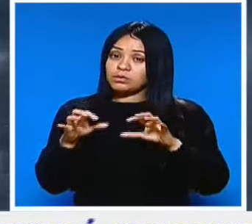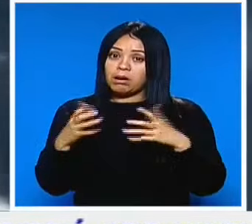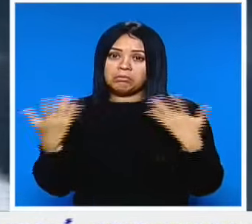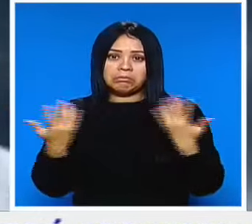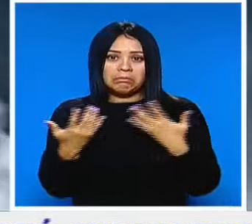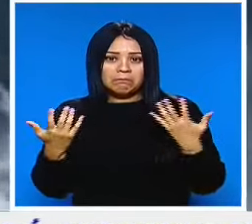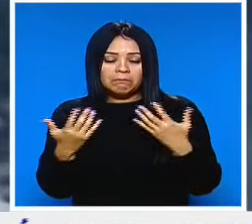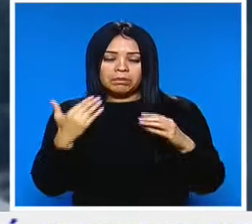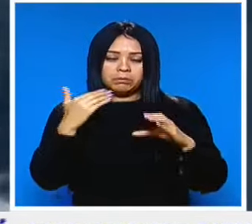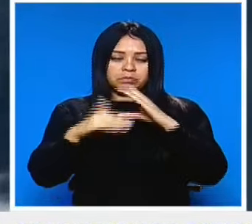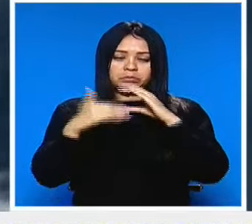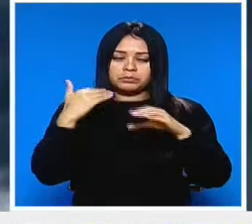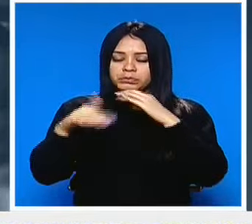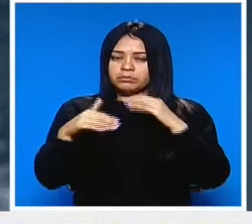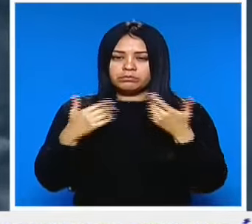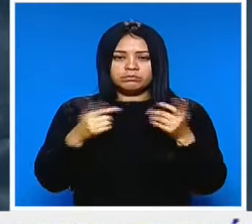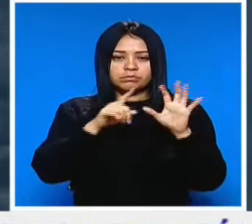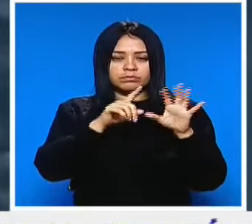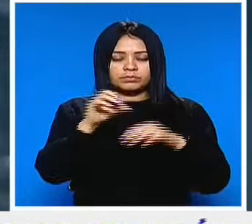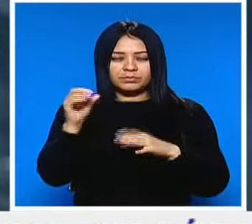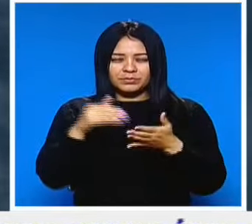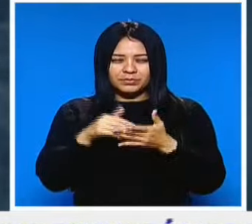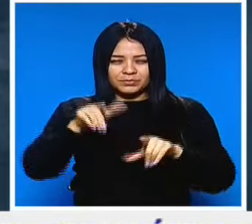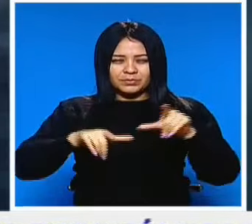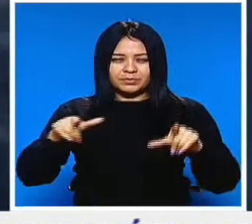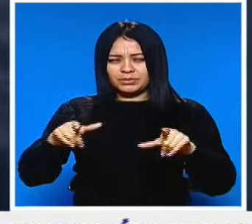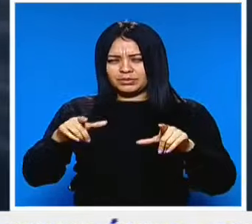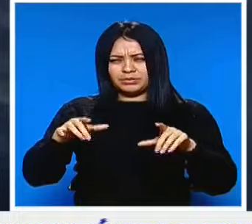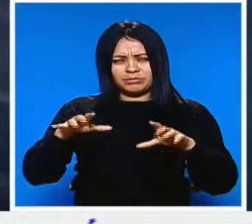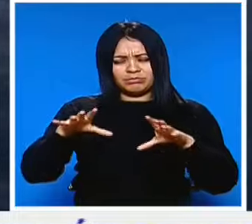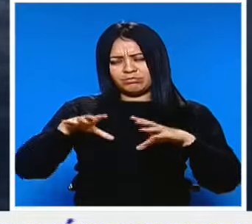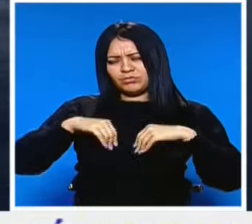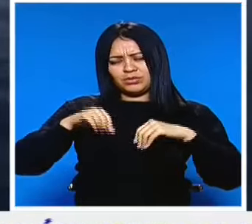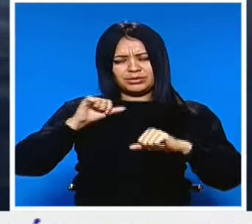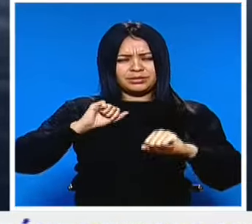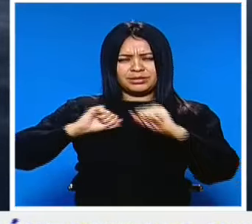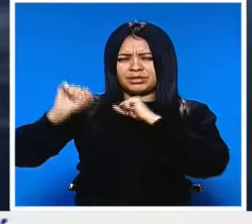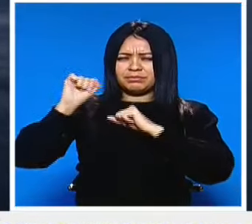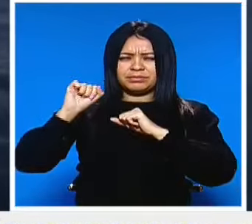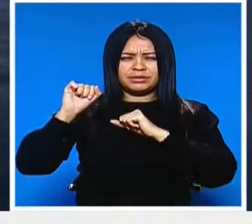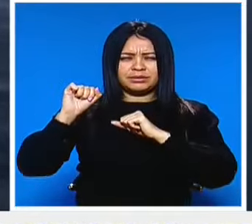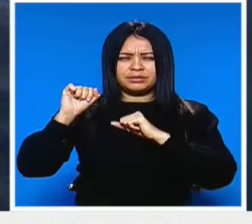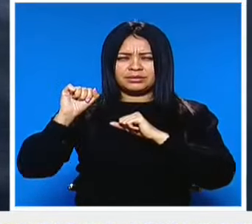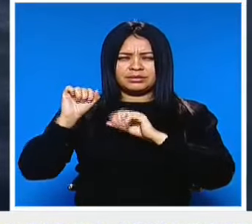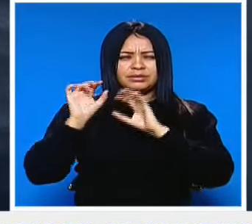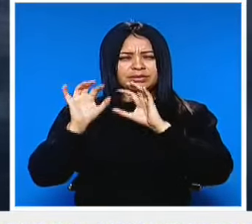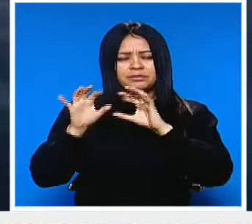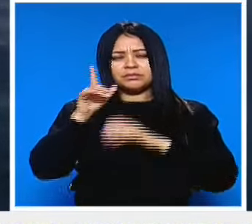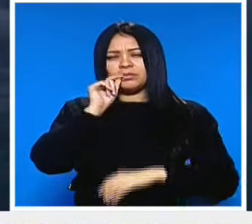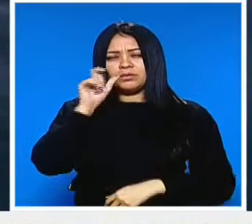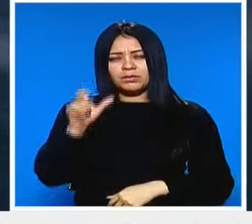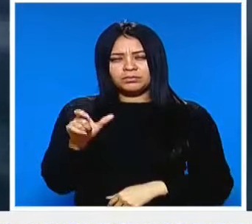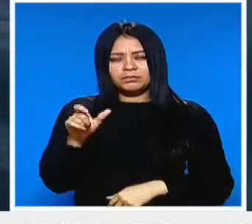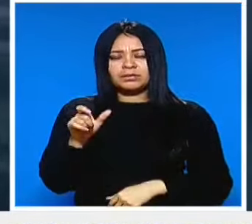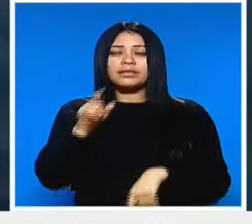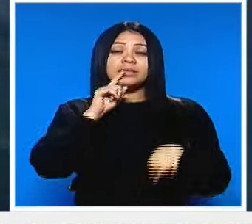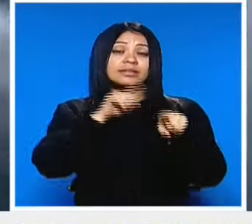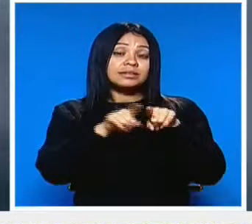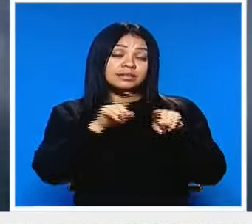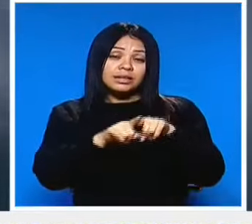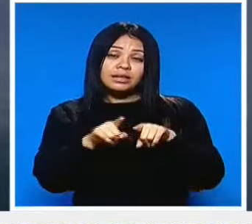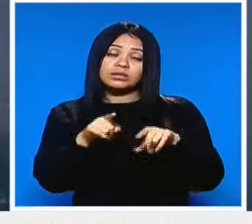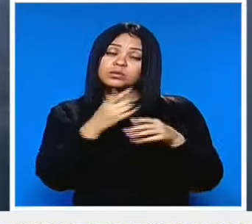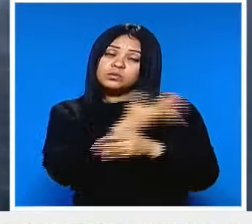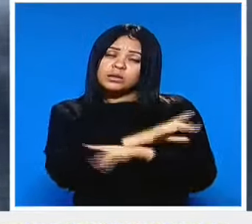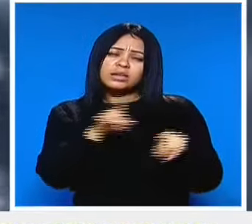digital, provocando que más de 600.000 usuarios rechazaran la bromita del joven, a quien criticaron por jugar con los sentimientos